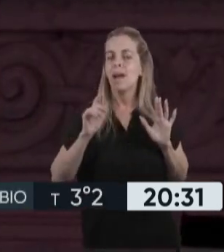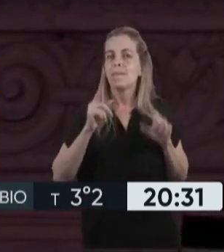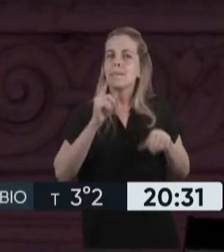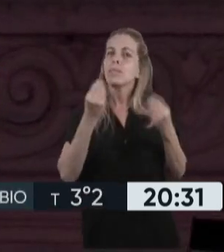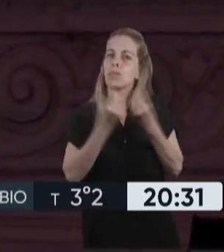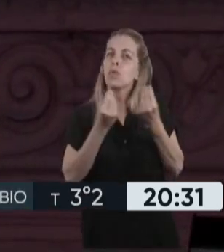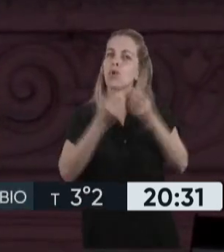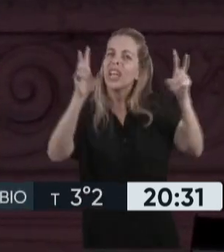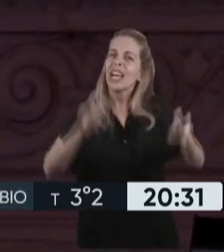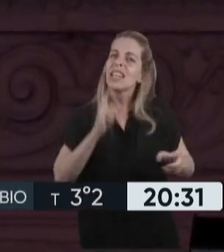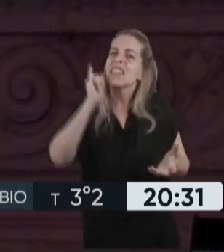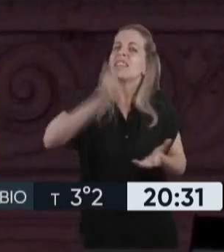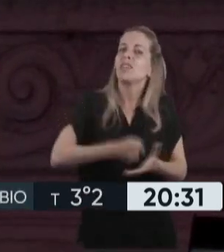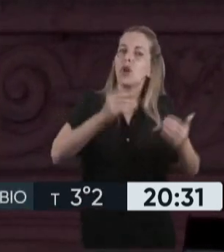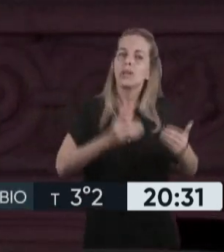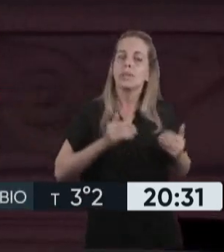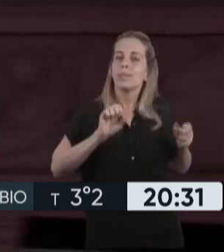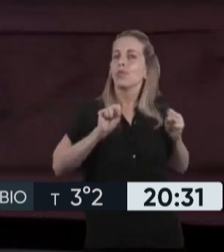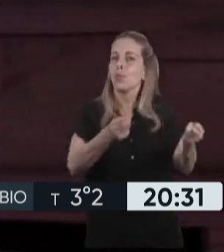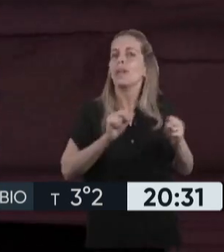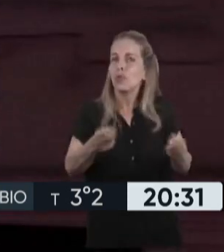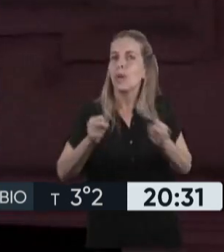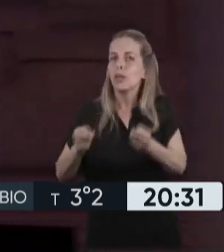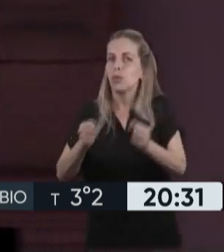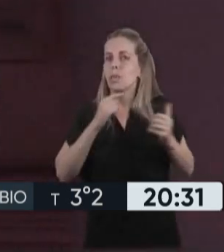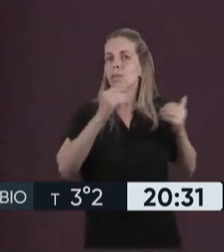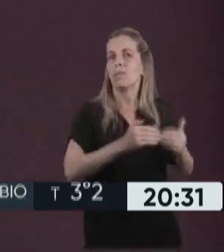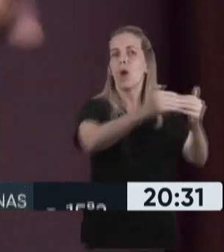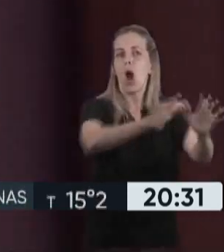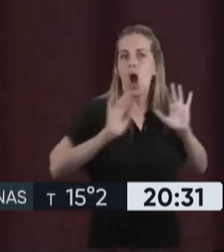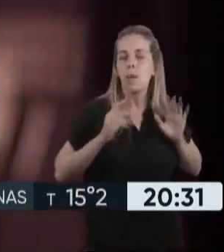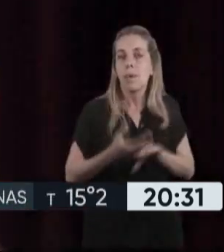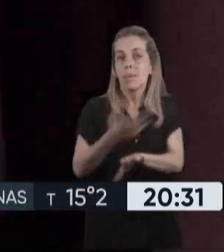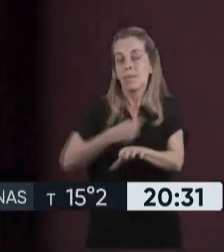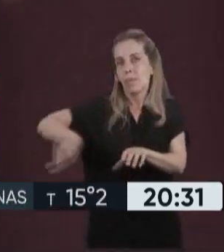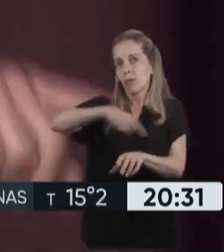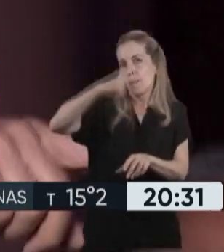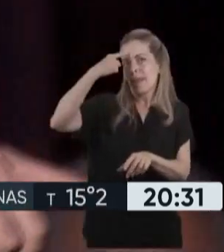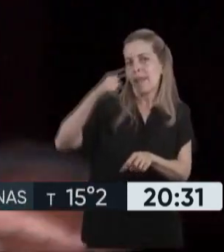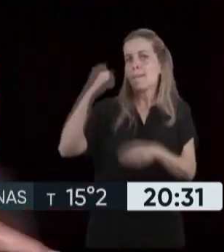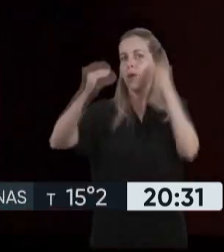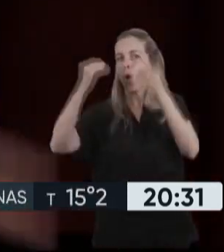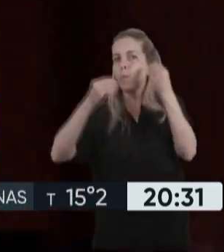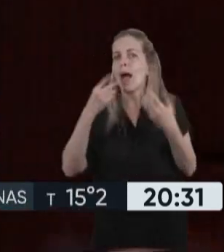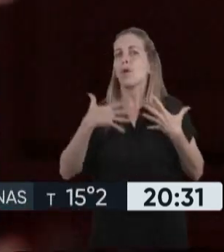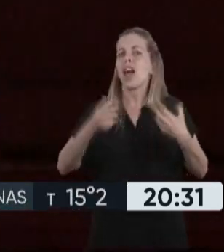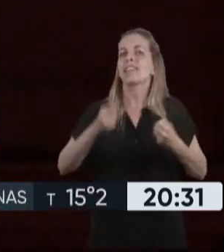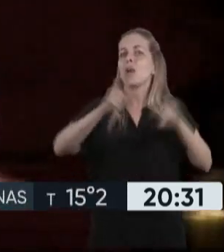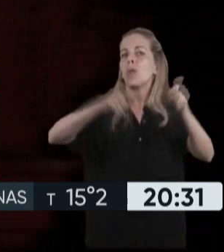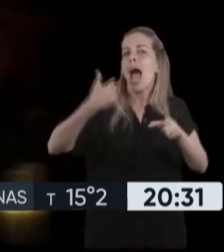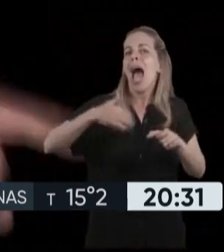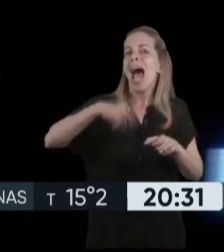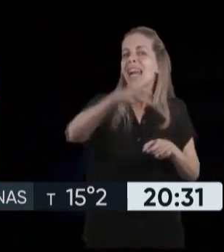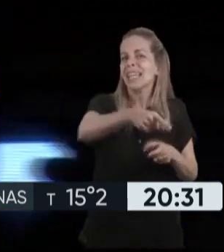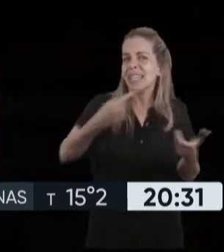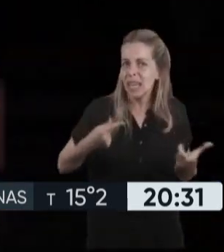postergamos algunas decisiones porque antes debimos cuidar la salud de cada argentino y de cada argentina y la cuidamos. Porque tuvimos que poner